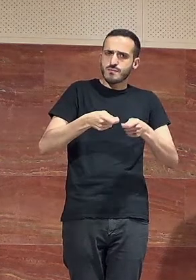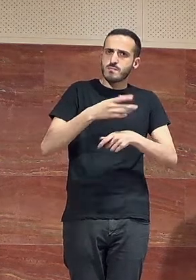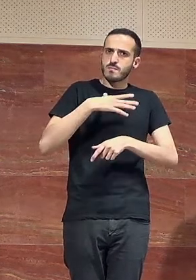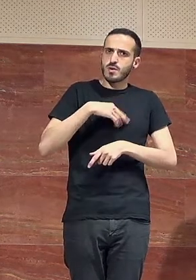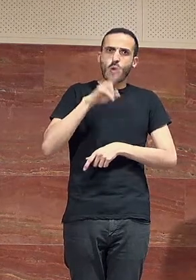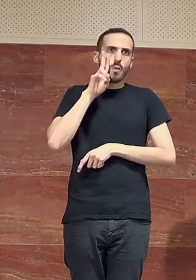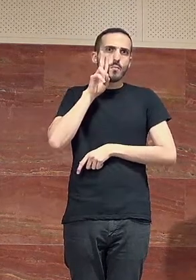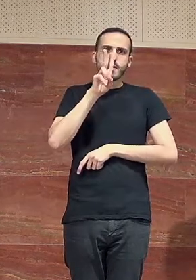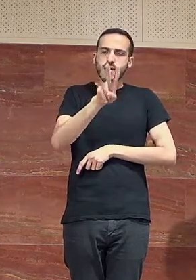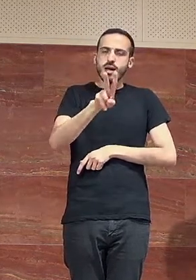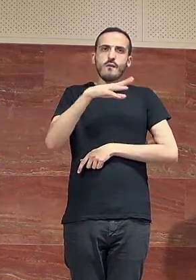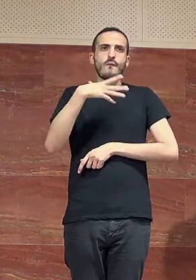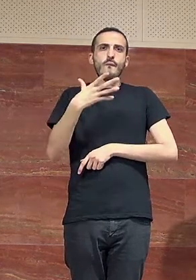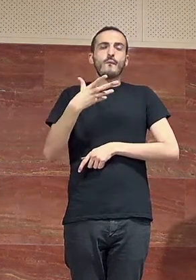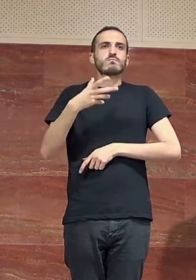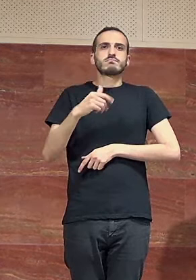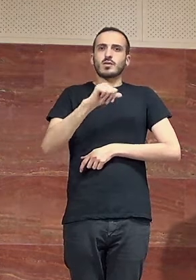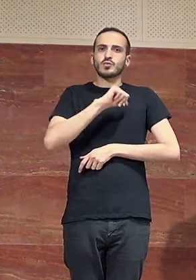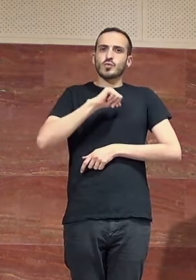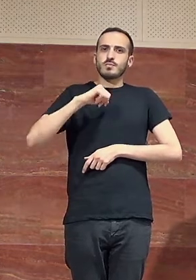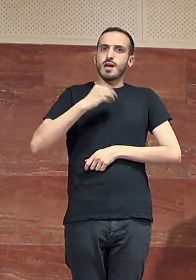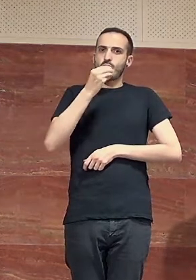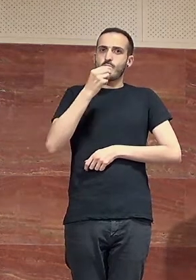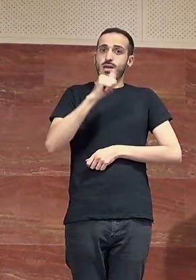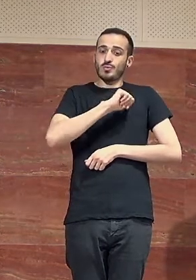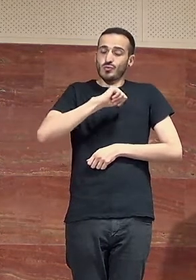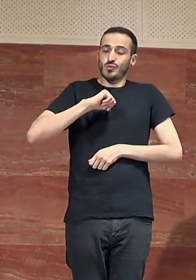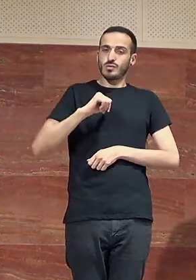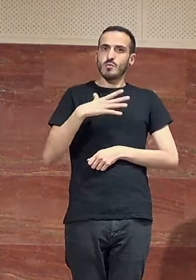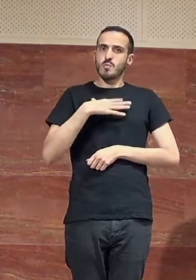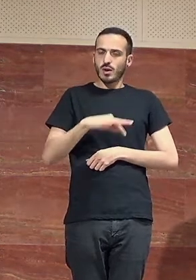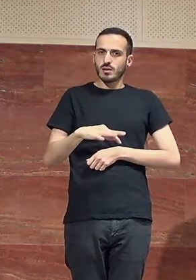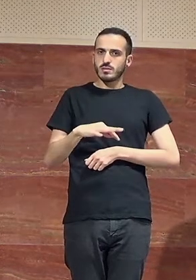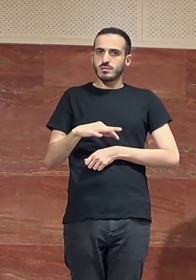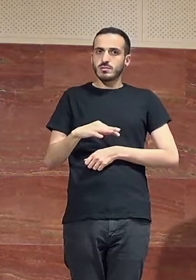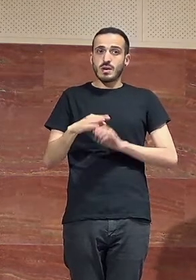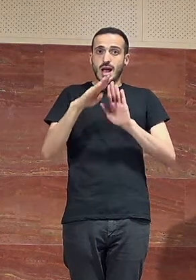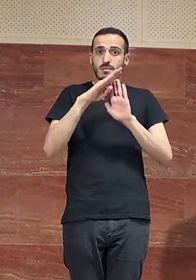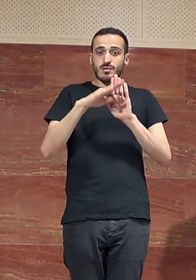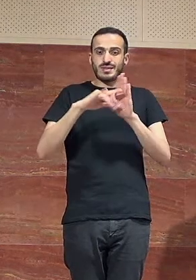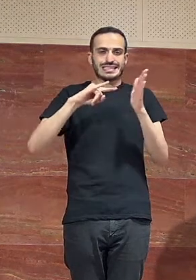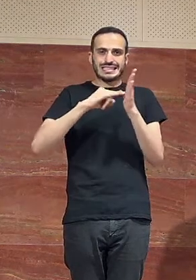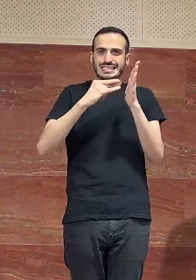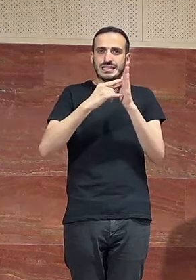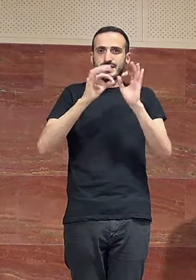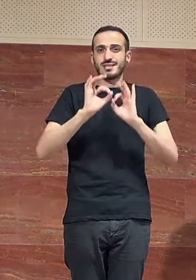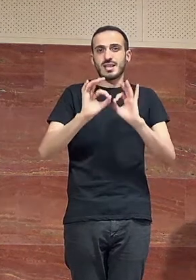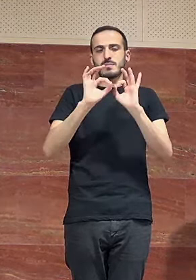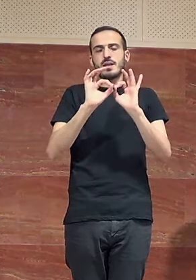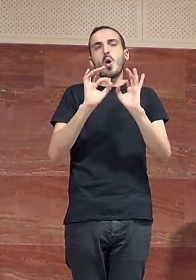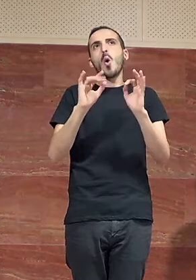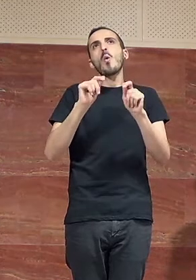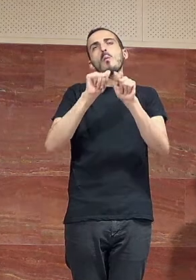mirar a la cámara, a comer por sí misma, solamente mediante la aplicación de sistemas o de